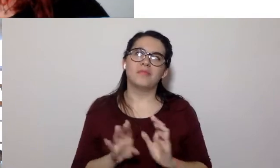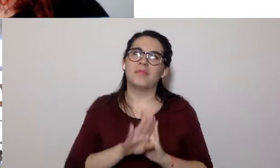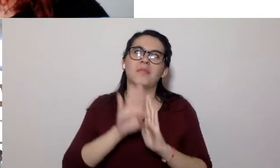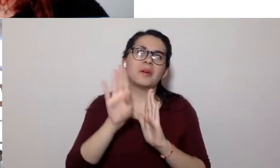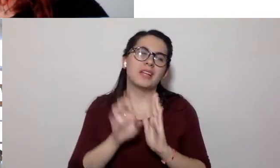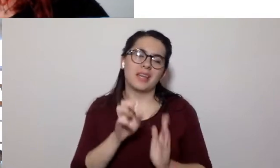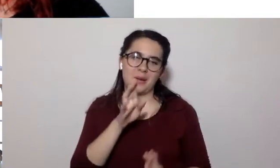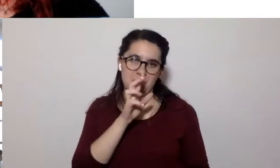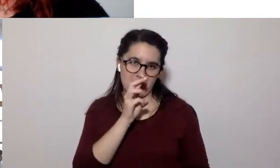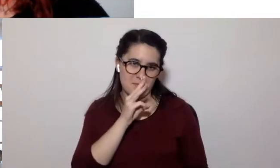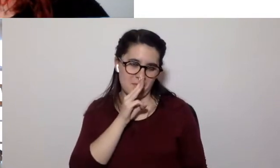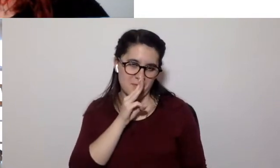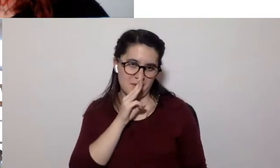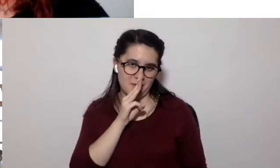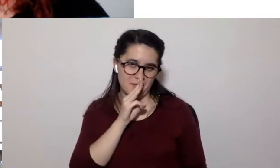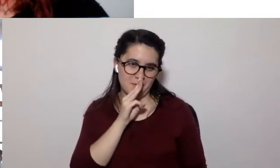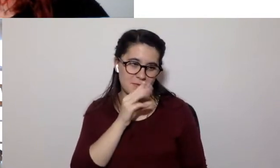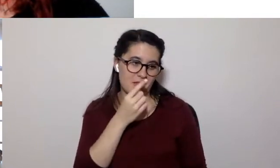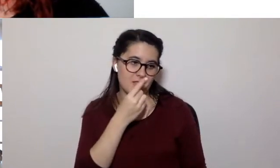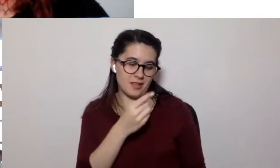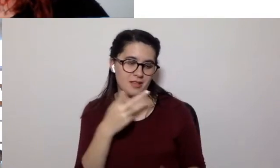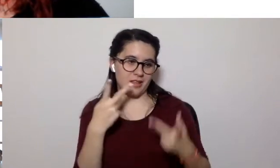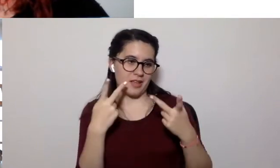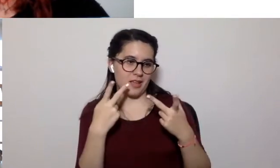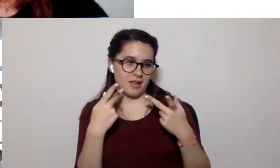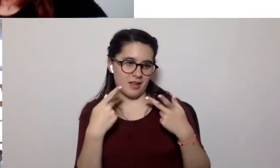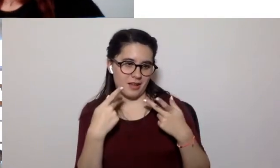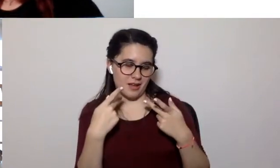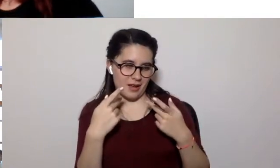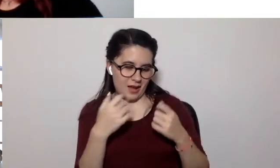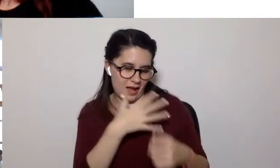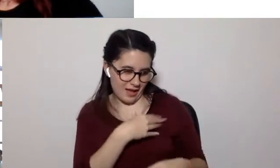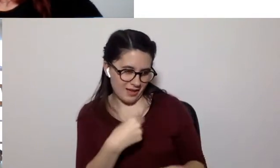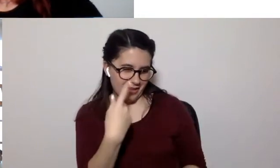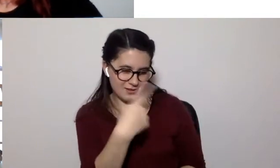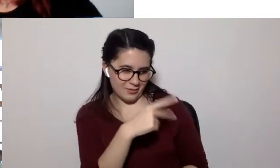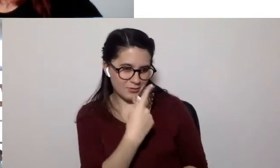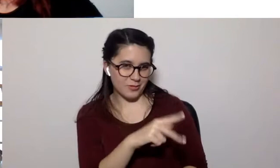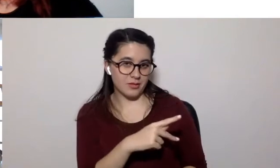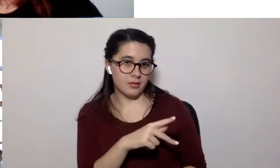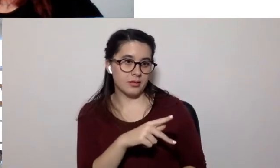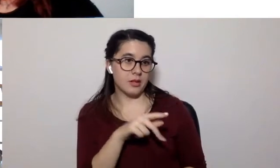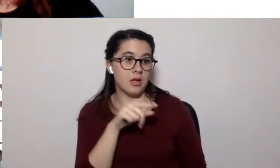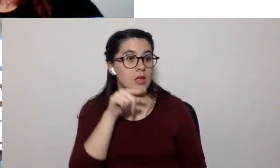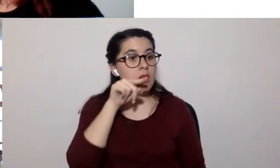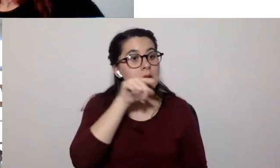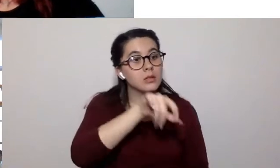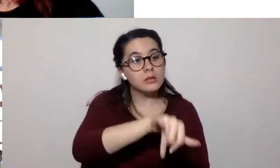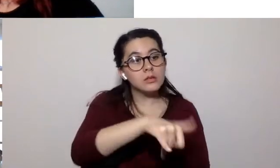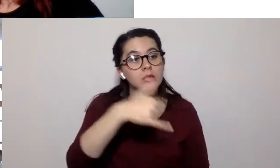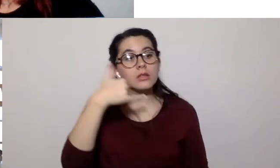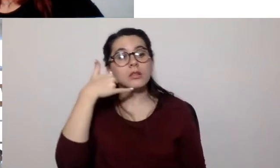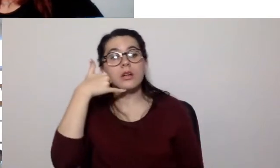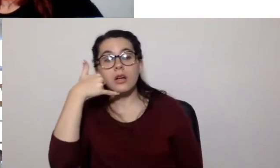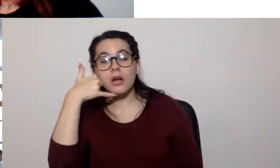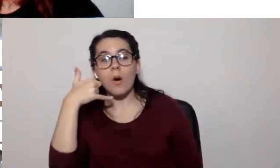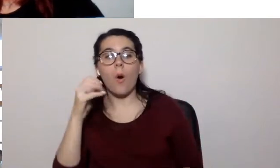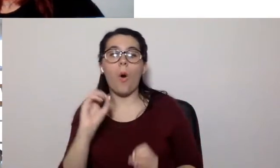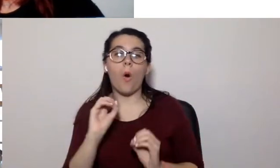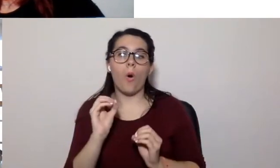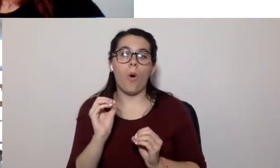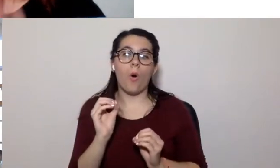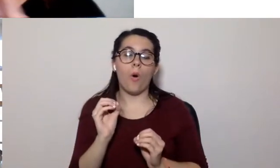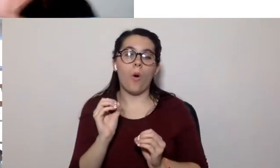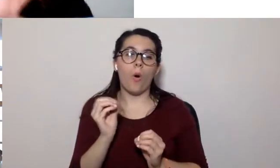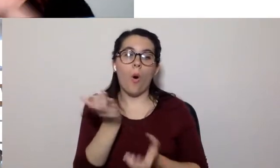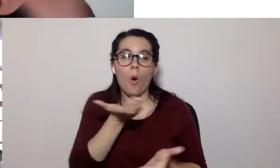chavas adolescentes y jóvenes se quejan muchísimo de eso. Que si no le hablo por teléfono a mi mamá o no le comparto mi